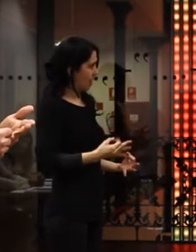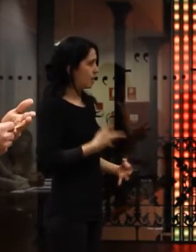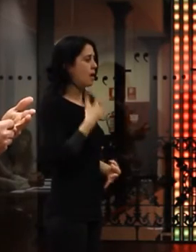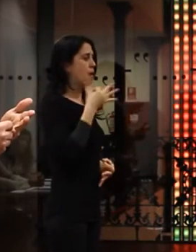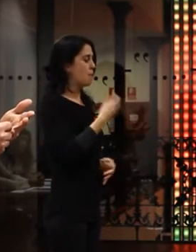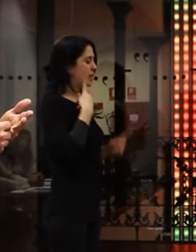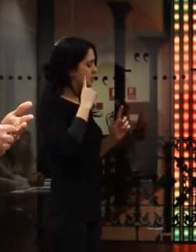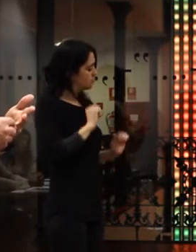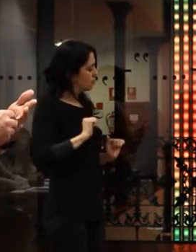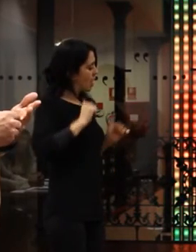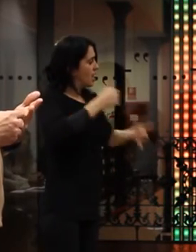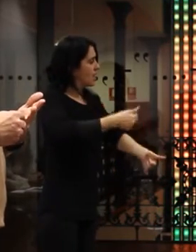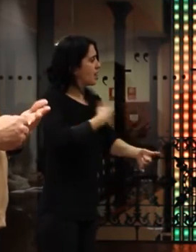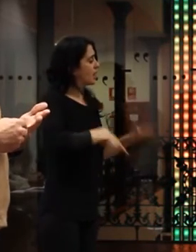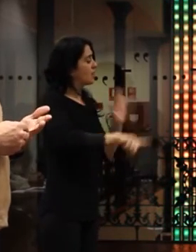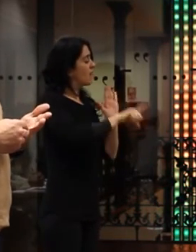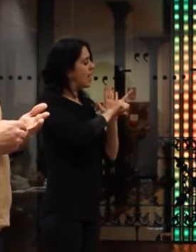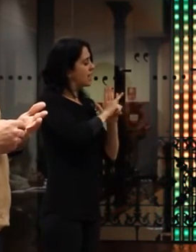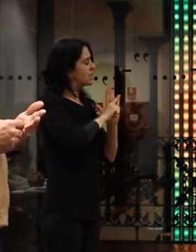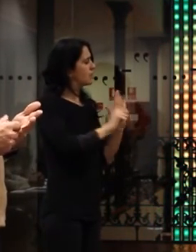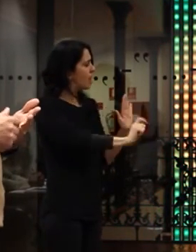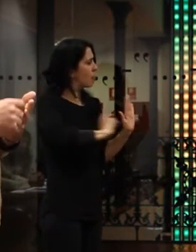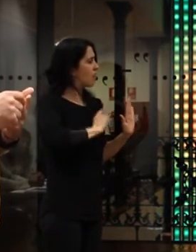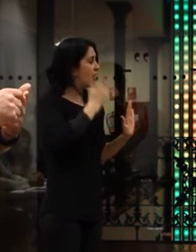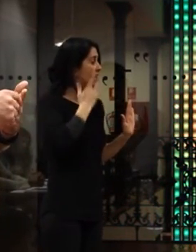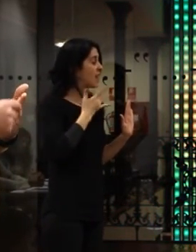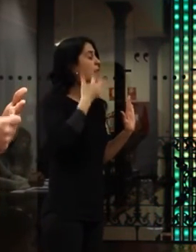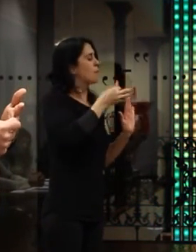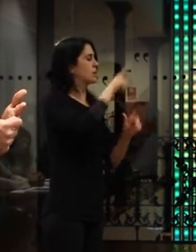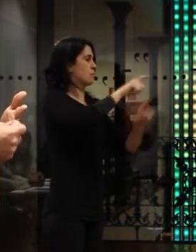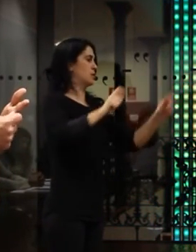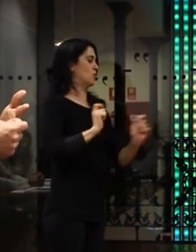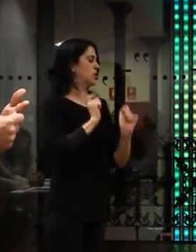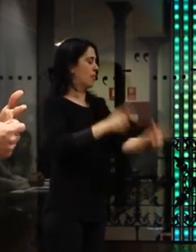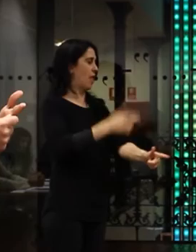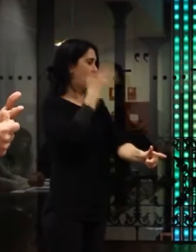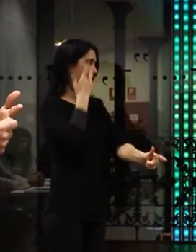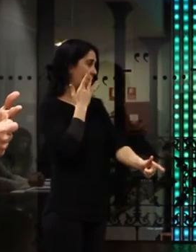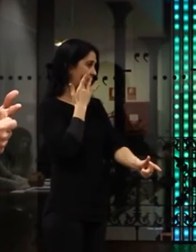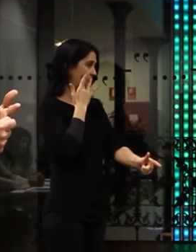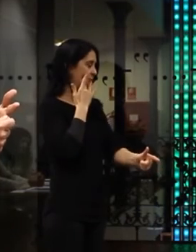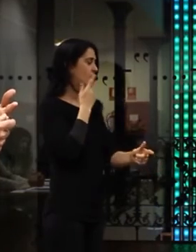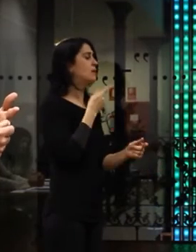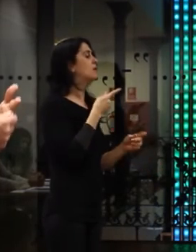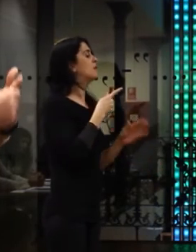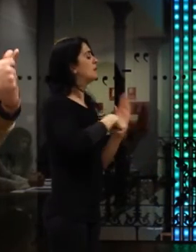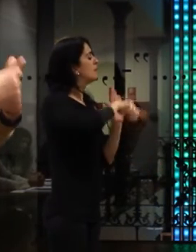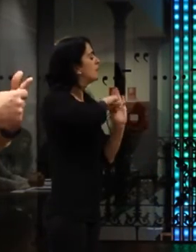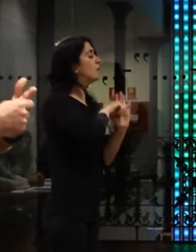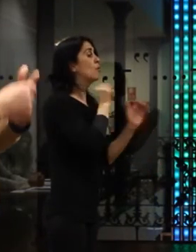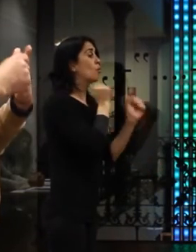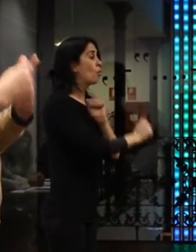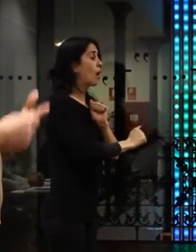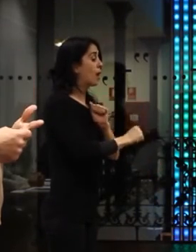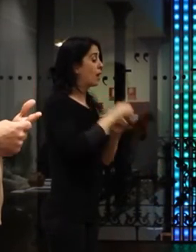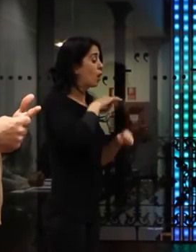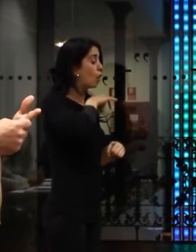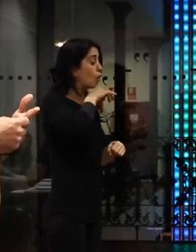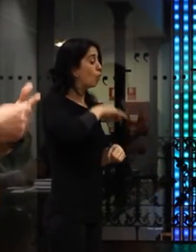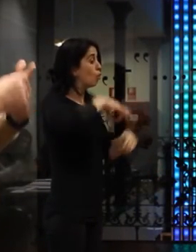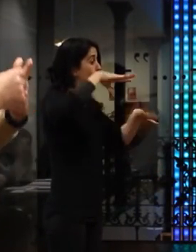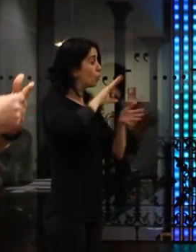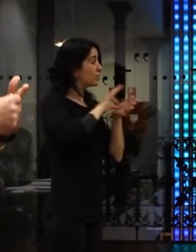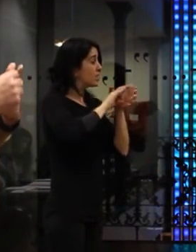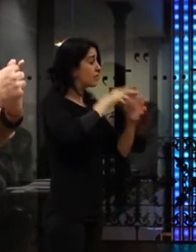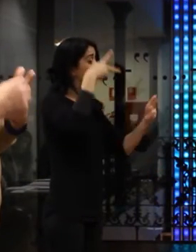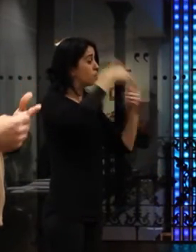nuestra iniciativa legislativa, pero sobre todo dignifica más a las personas. Y es que no puede haber cortes de suministro sin la intervención,